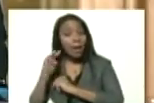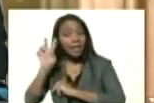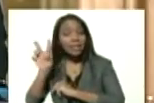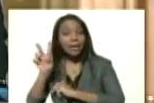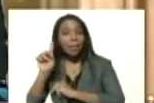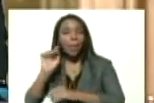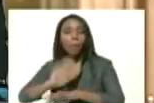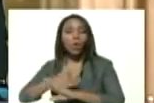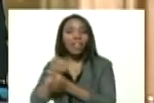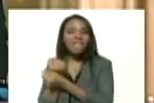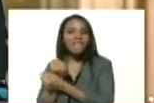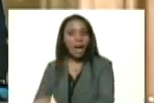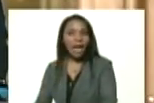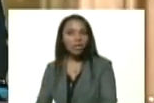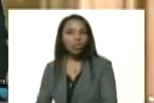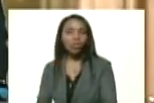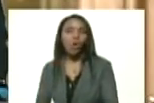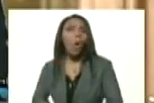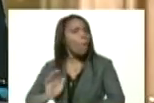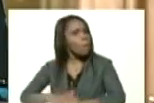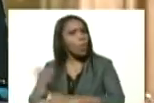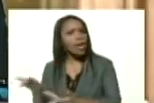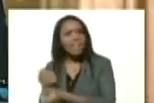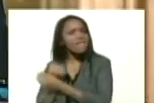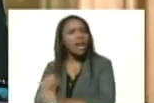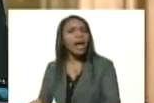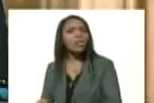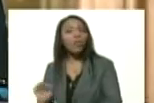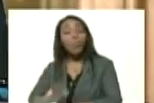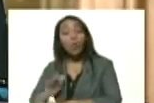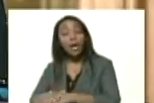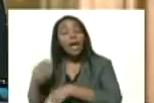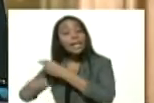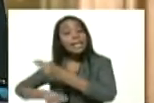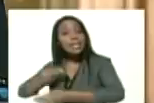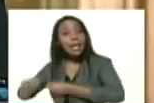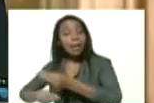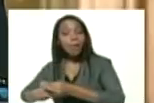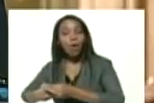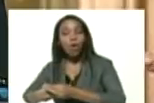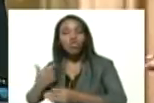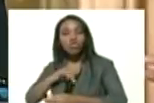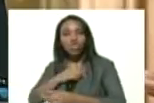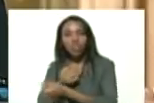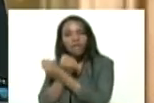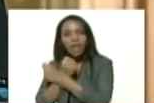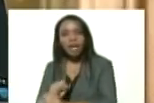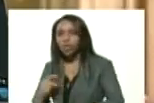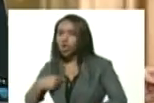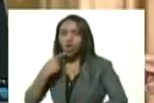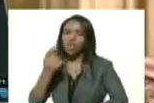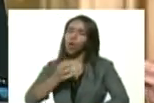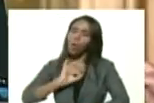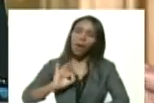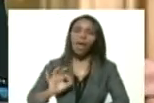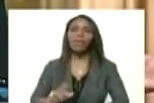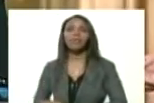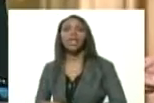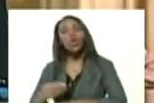fracaso y porque fracaso porque lo hicimos fracasar no digo más lo hicimos